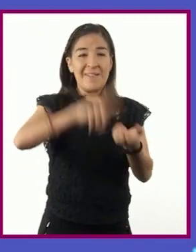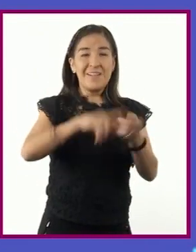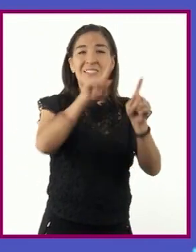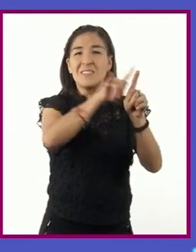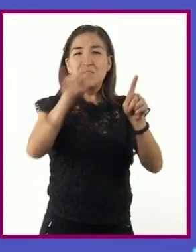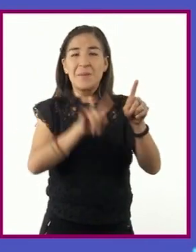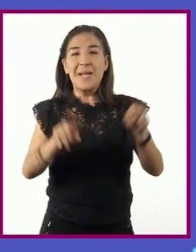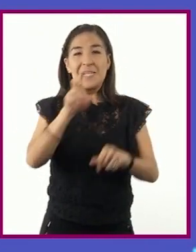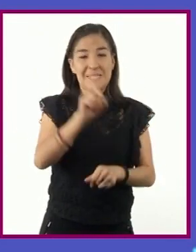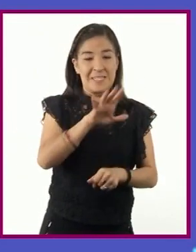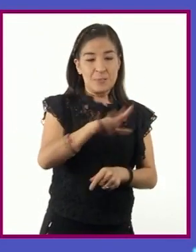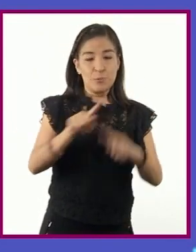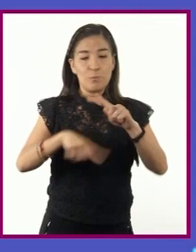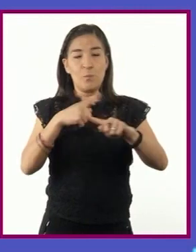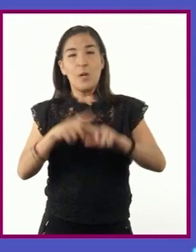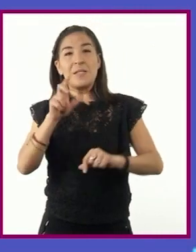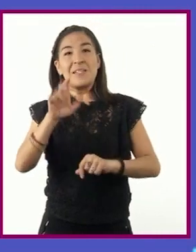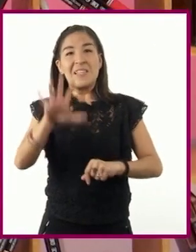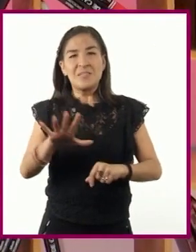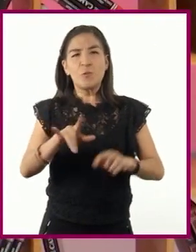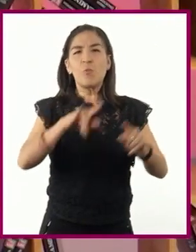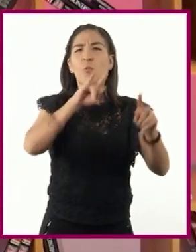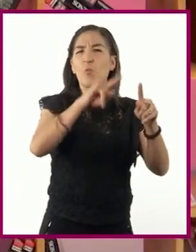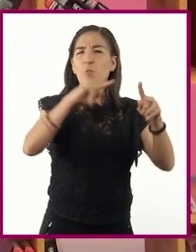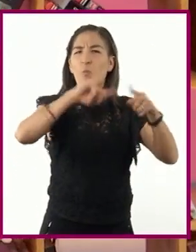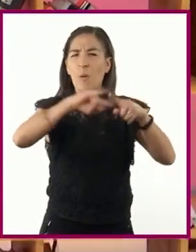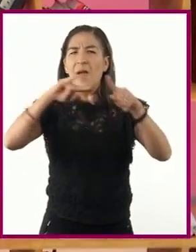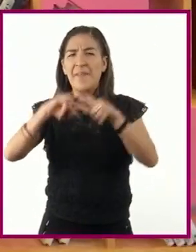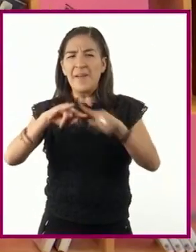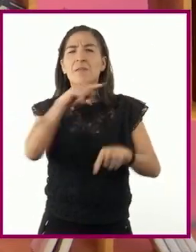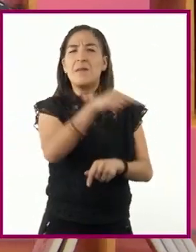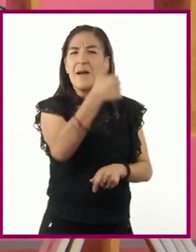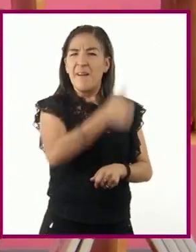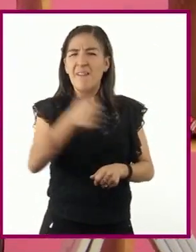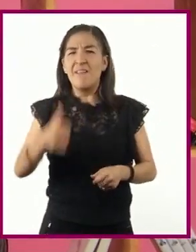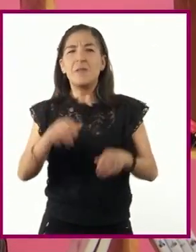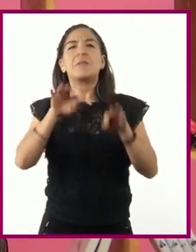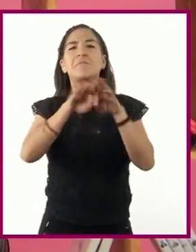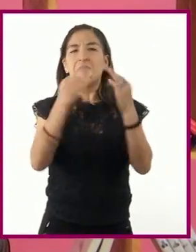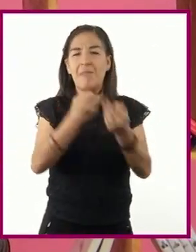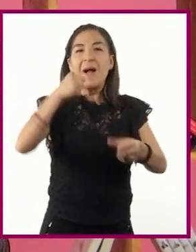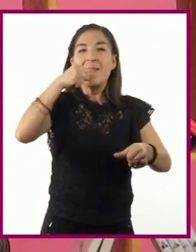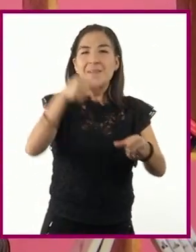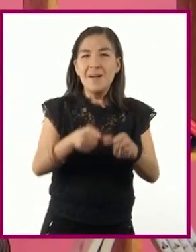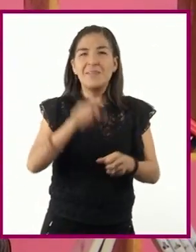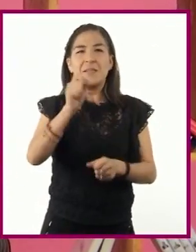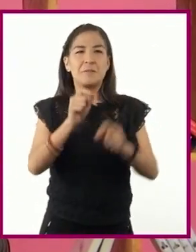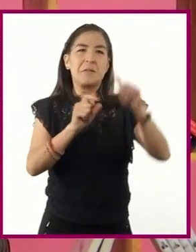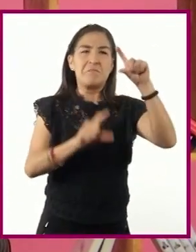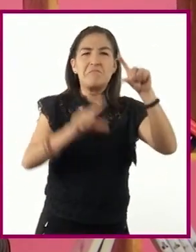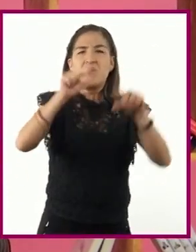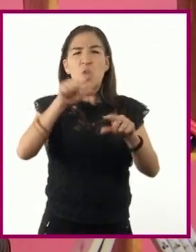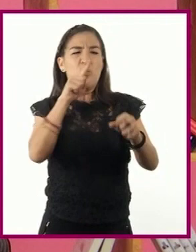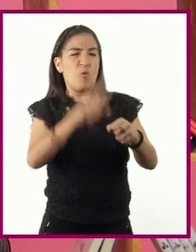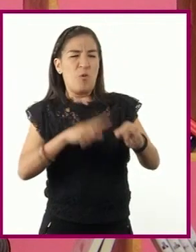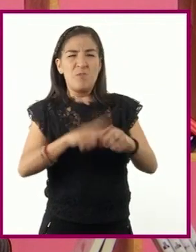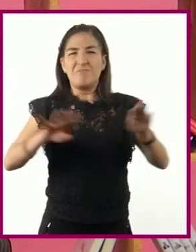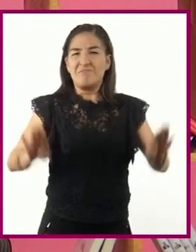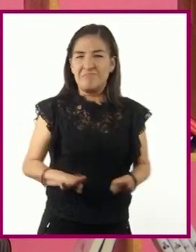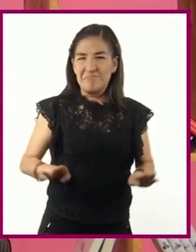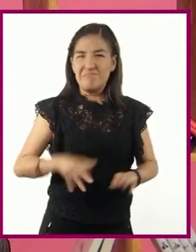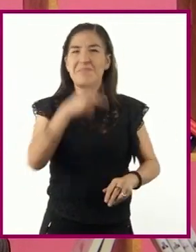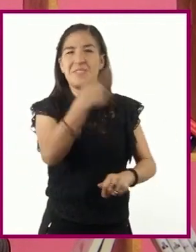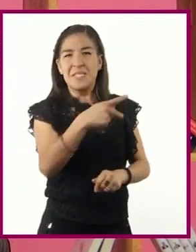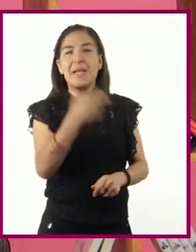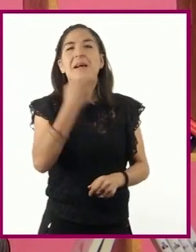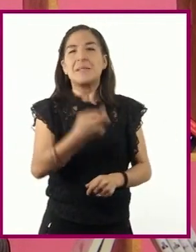por 35 cuadrados. En cada uno colocaba una letra de algún tamaño, estilo o color particular